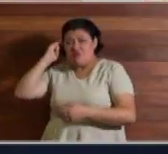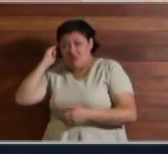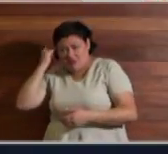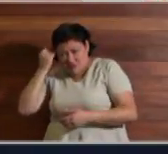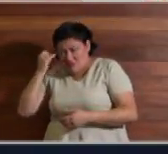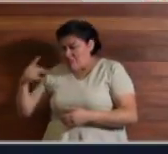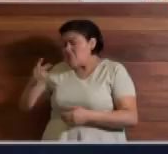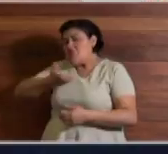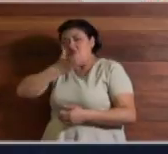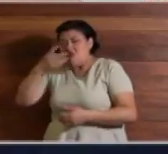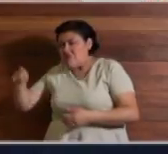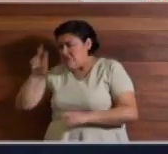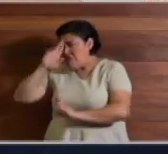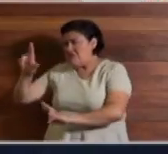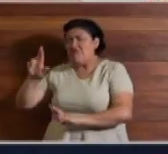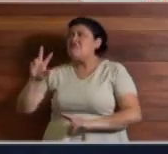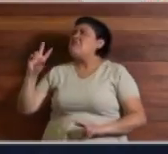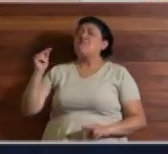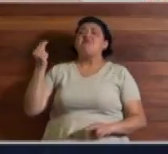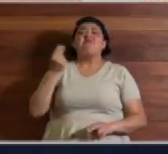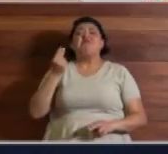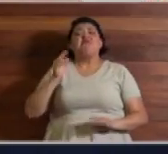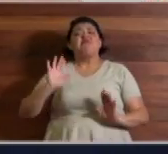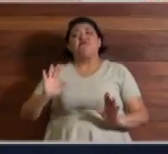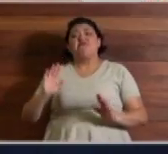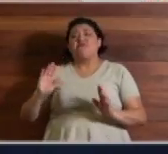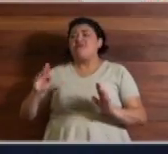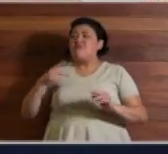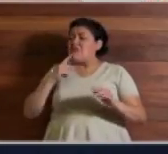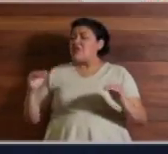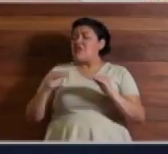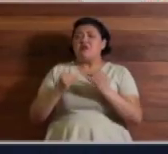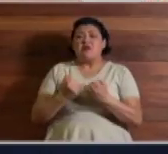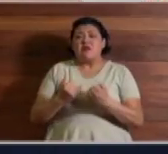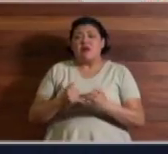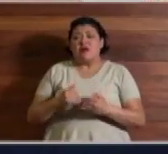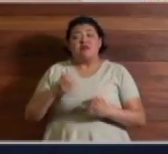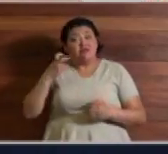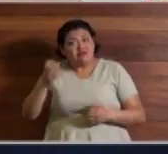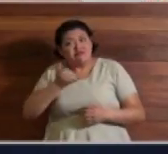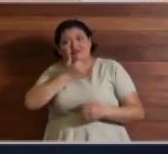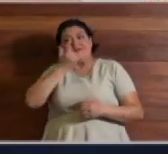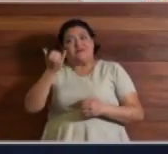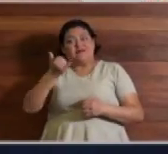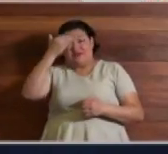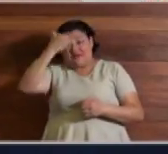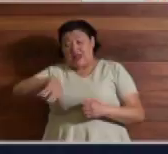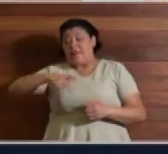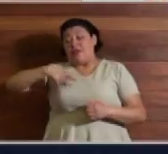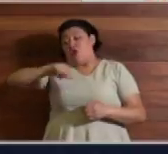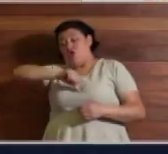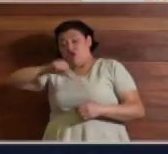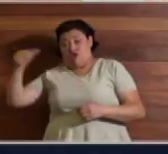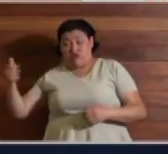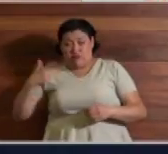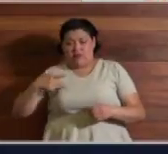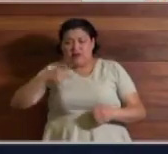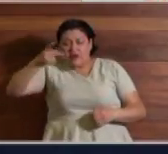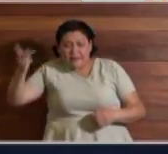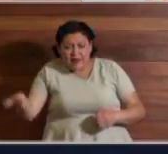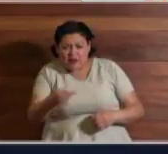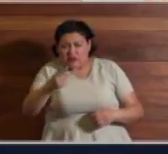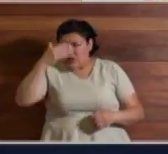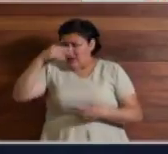Y por otra parte, tenemos algo que sin duda nos habla de la enorme complejidad. Solo 9% de la población considera que se respetan los derechos